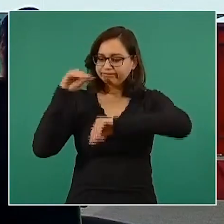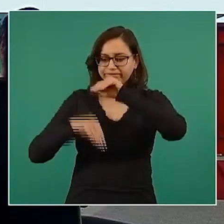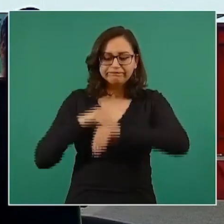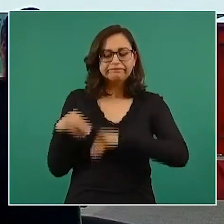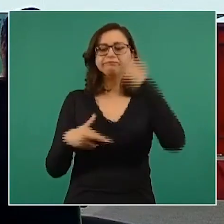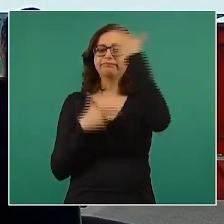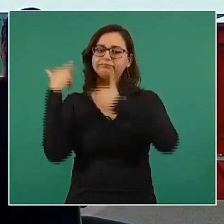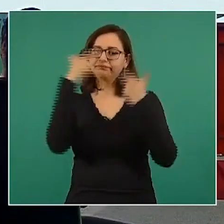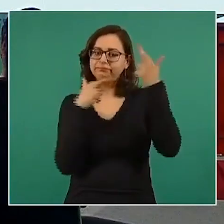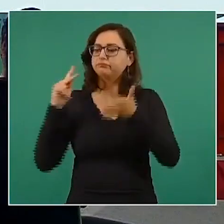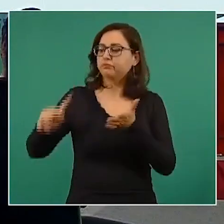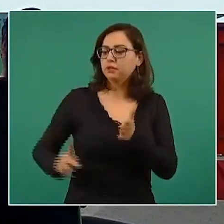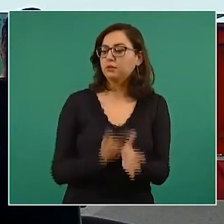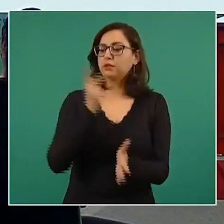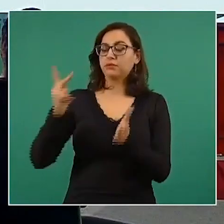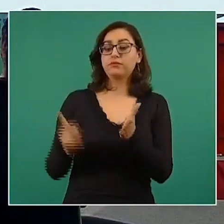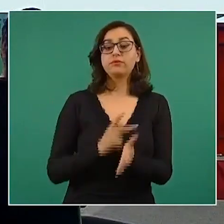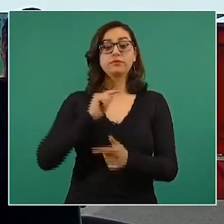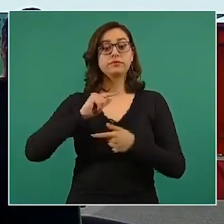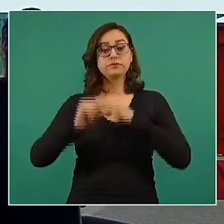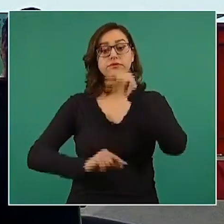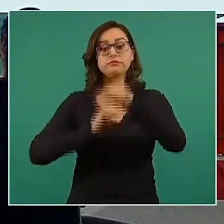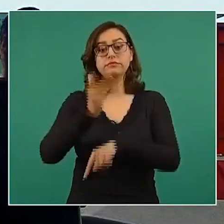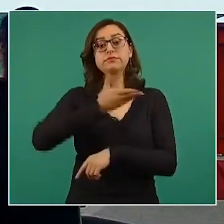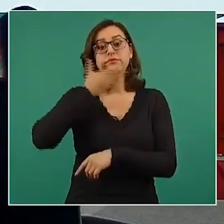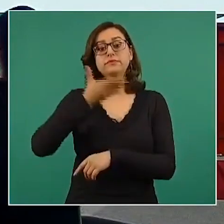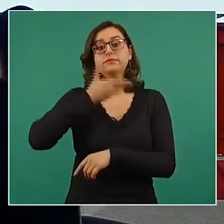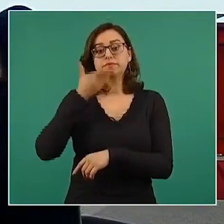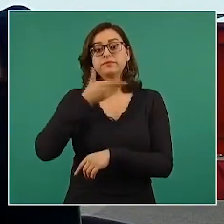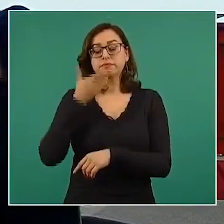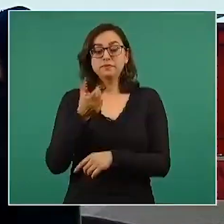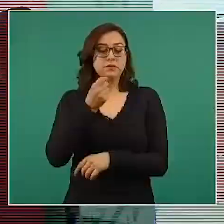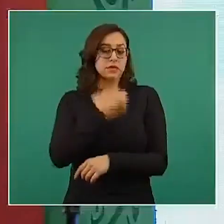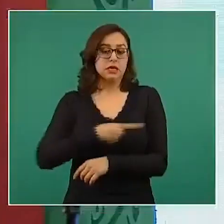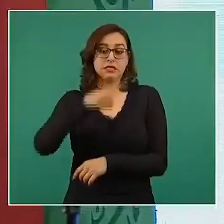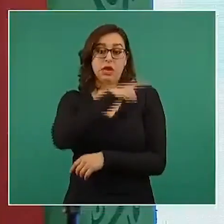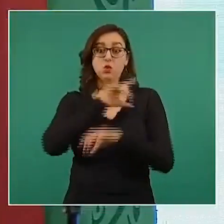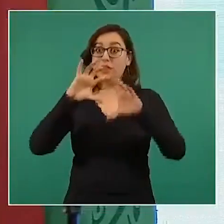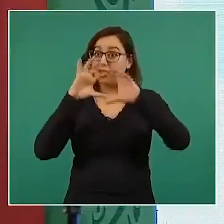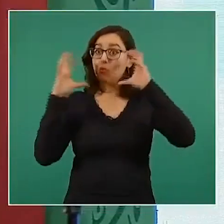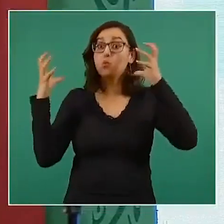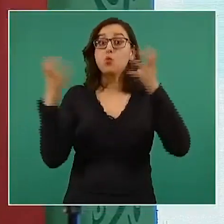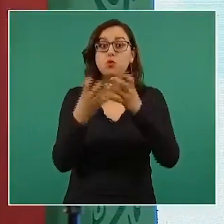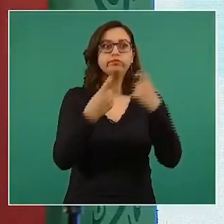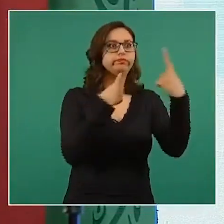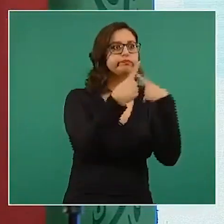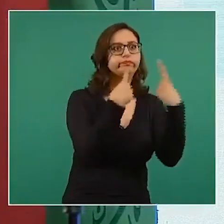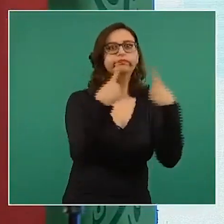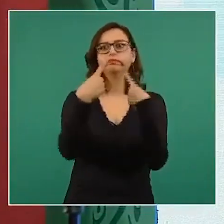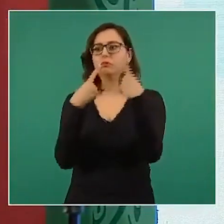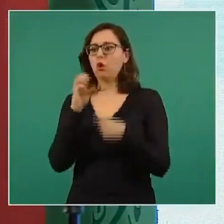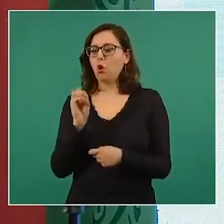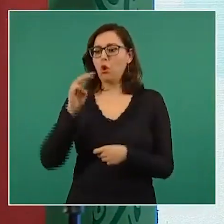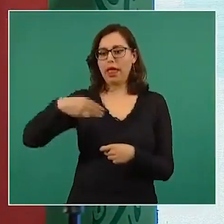distintos manuales, documentos técnicos, consensos de la comunidad de salud pública del mundo. La Organización